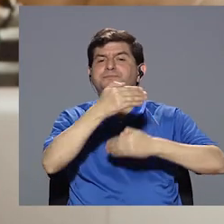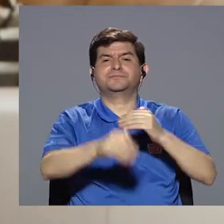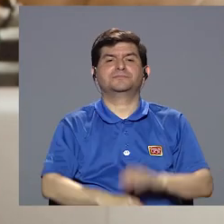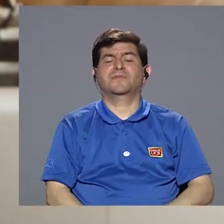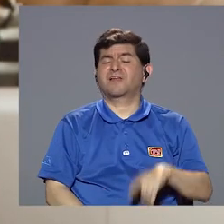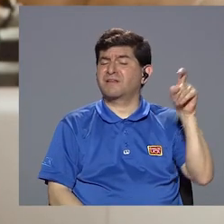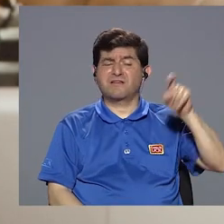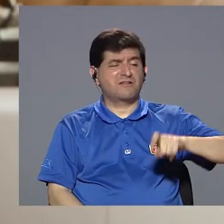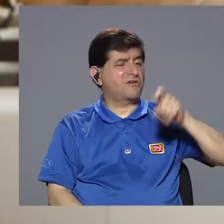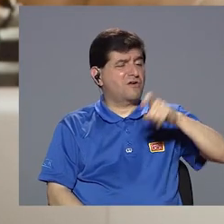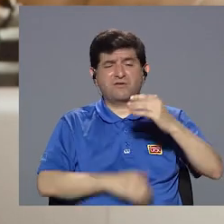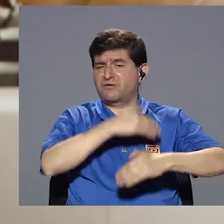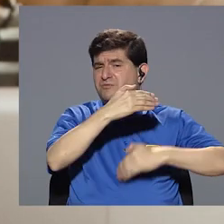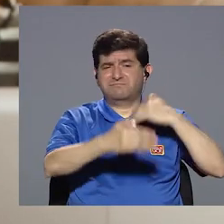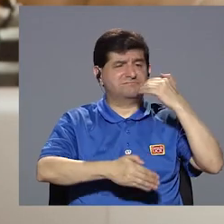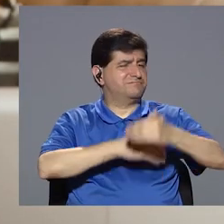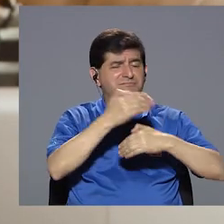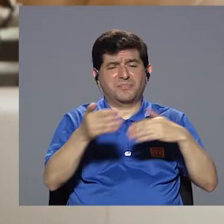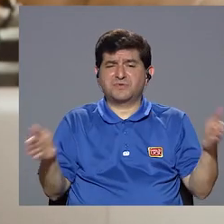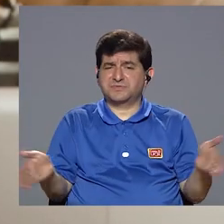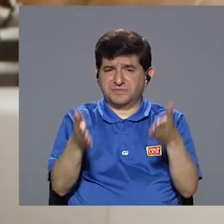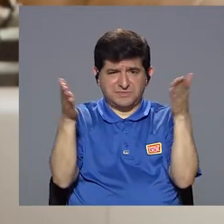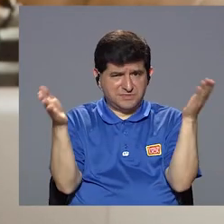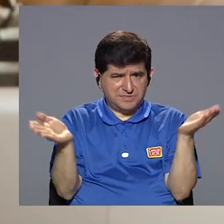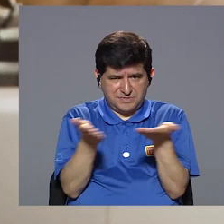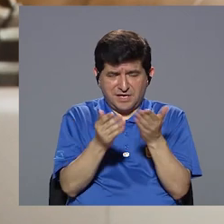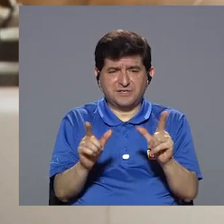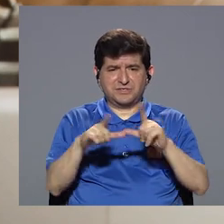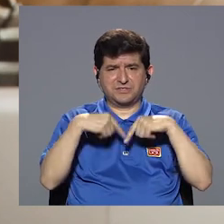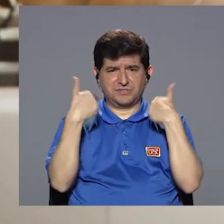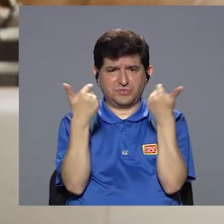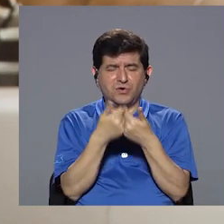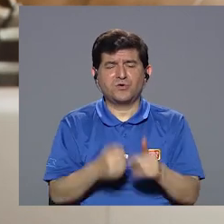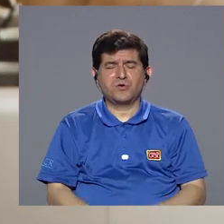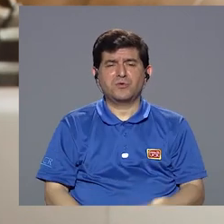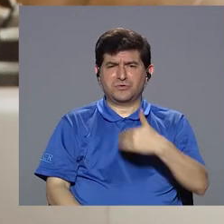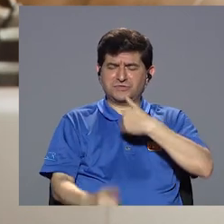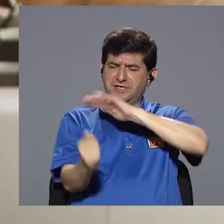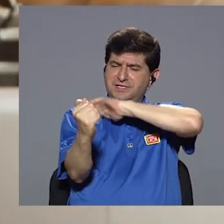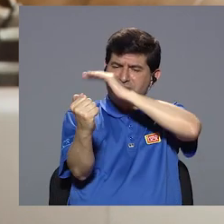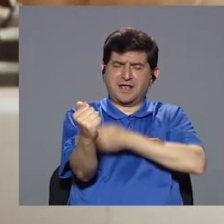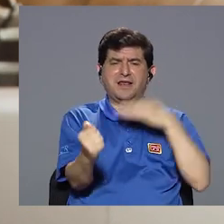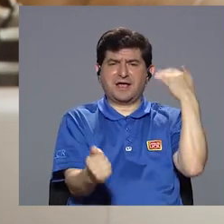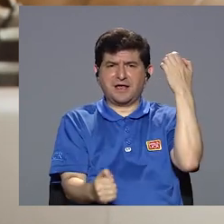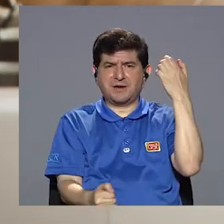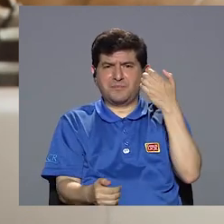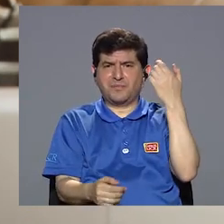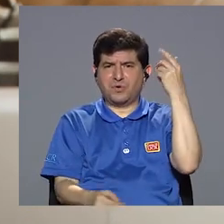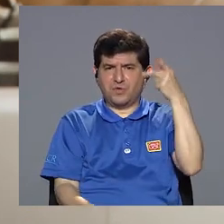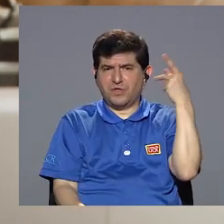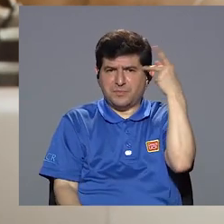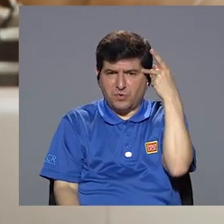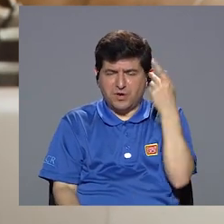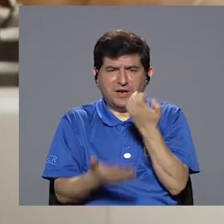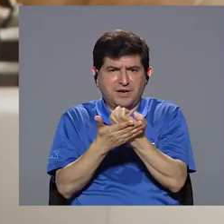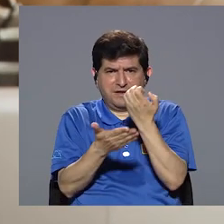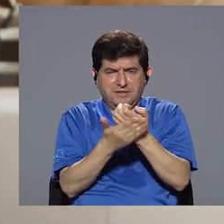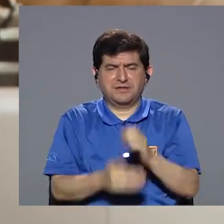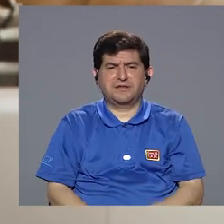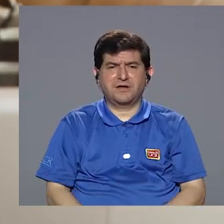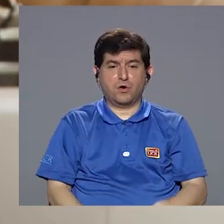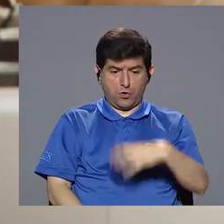que no necesariamente son los procesos promovidos por los sectores que detentan el poder político y económico en un momento determinado